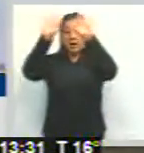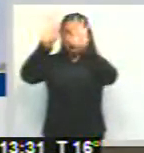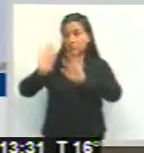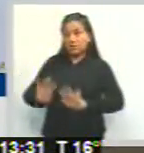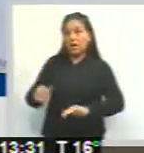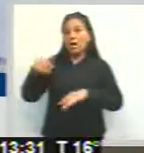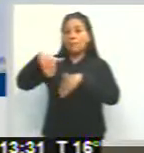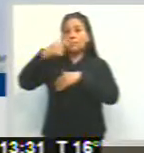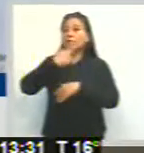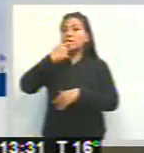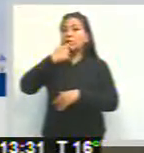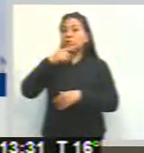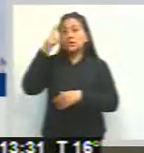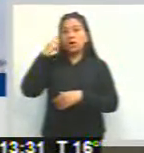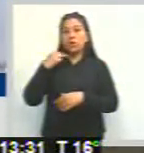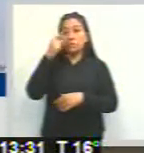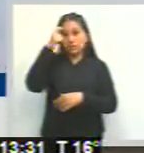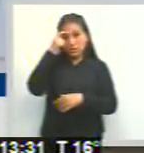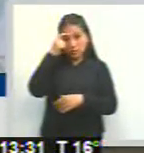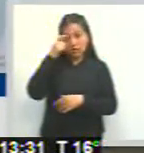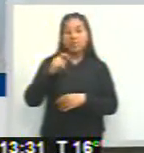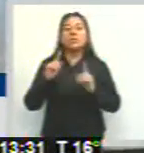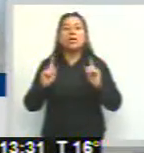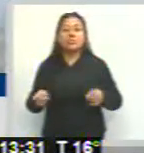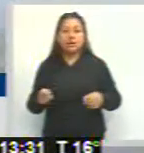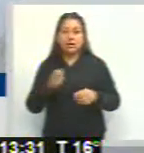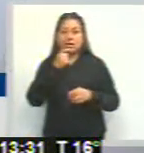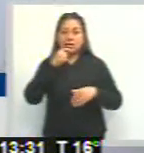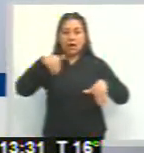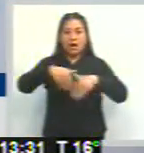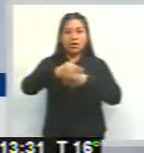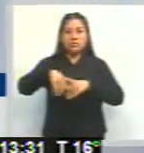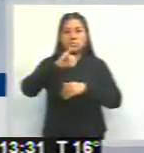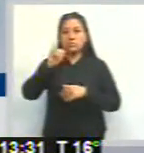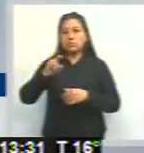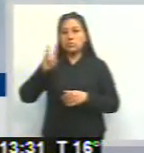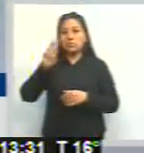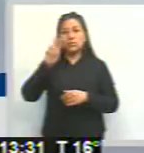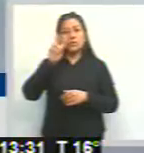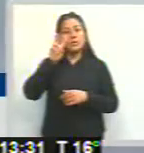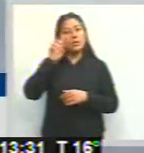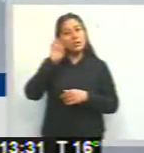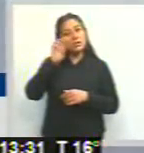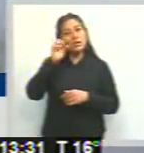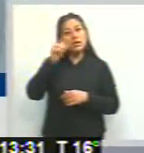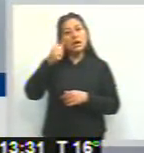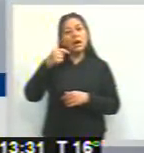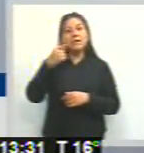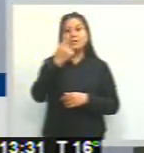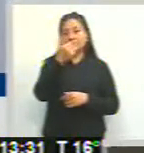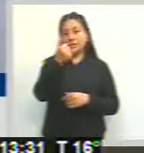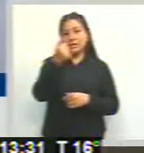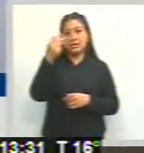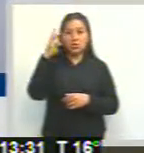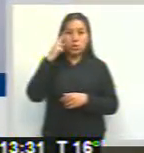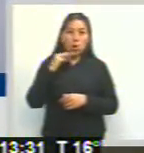y en el Instituto Roberto Piazza subiría 690. ¿Cómo está cómo viven ustedes esta